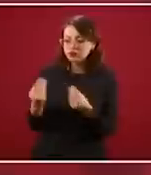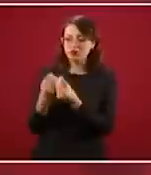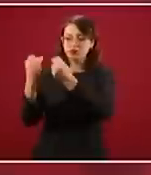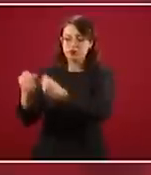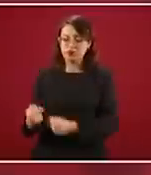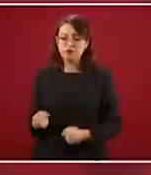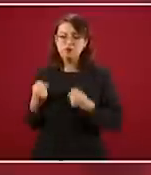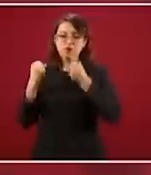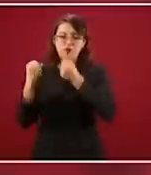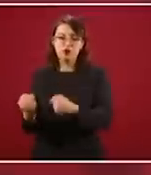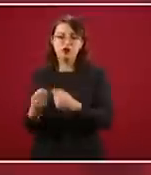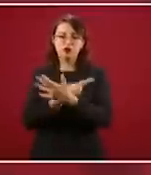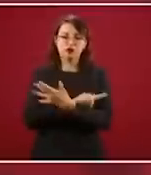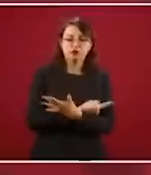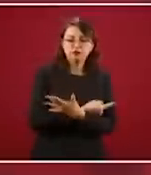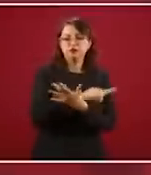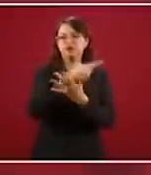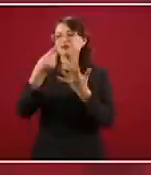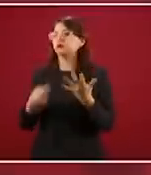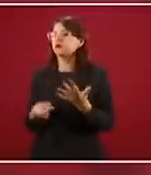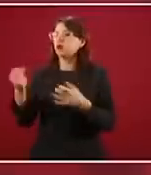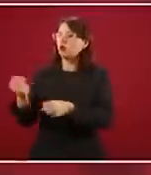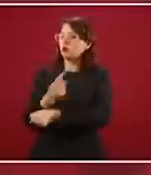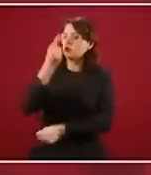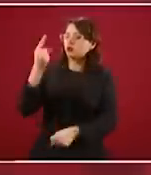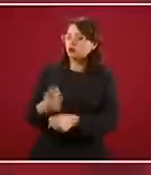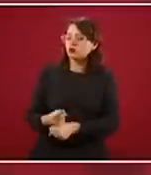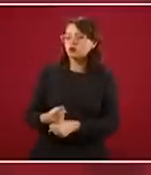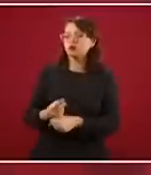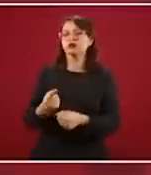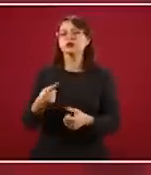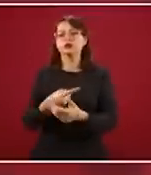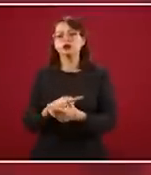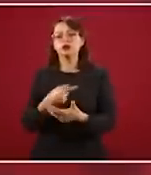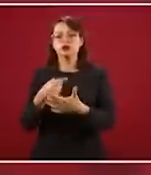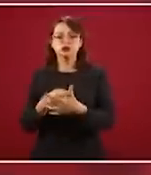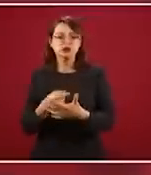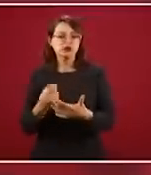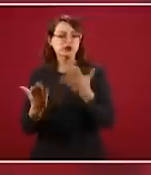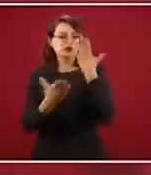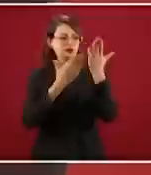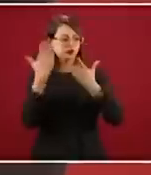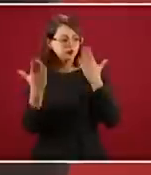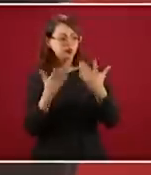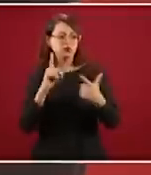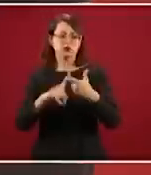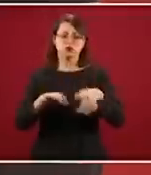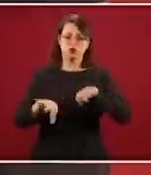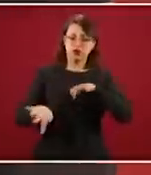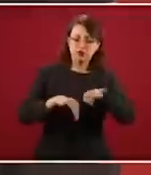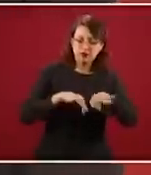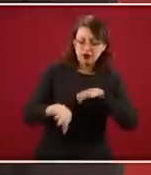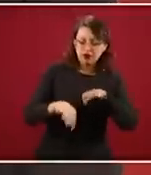dar opciones alternativas de estudio, de trabajo,